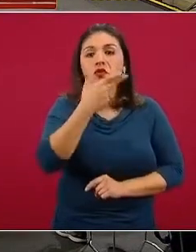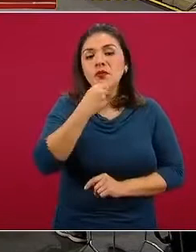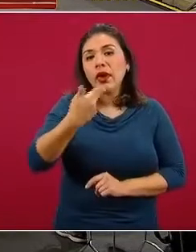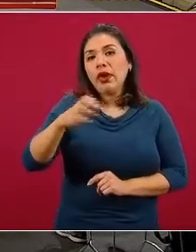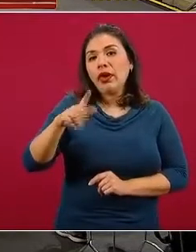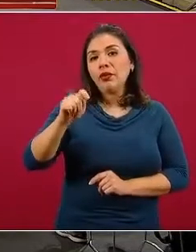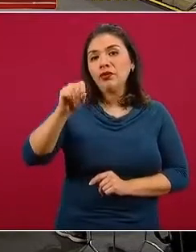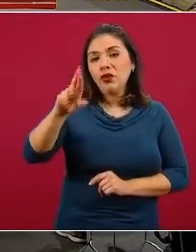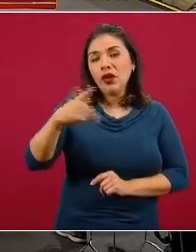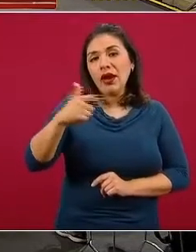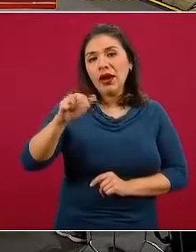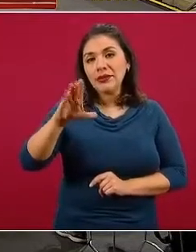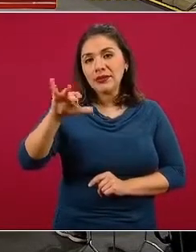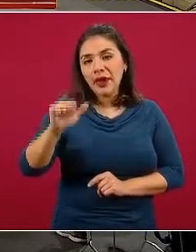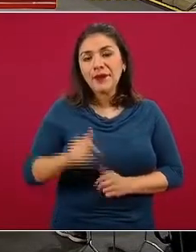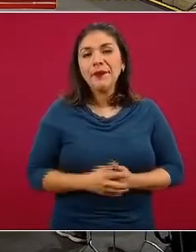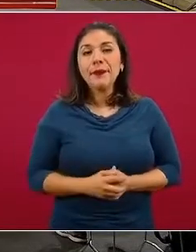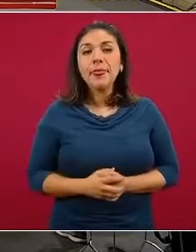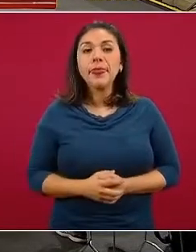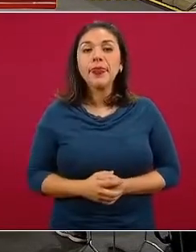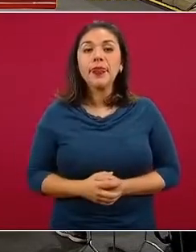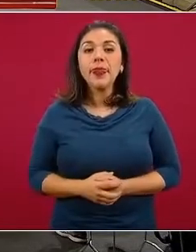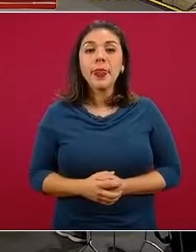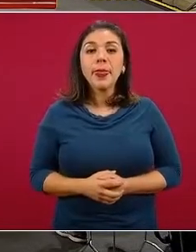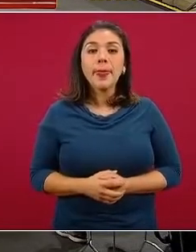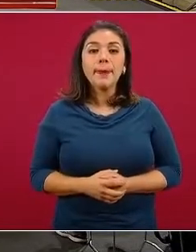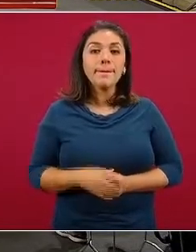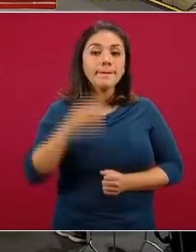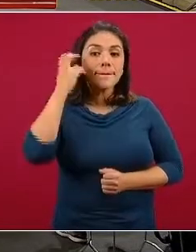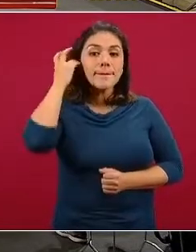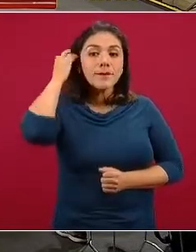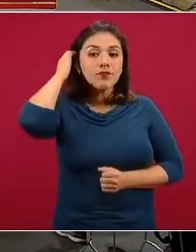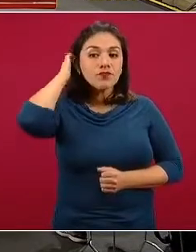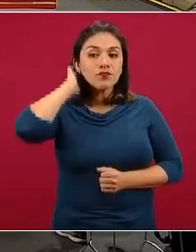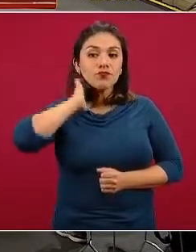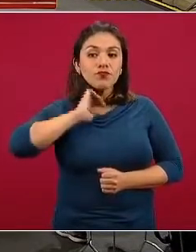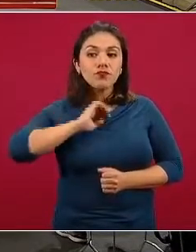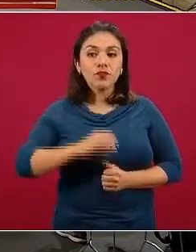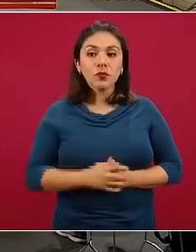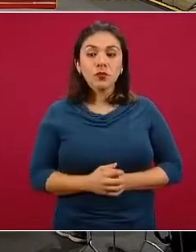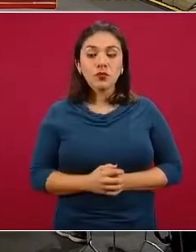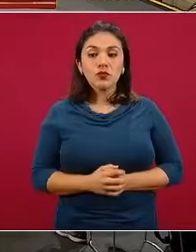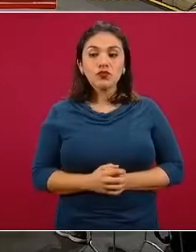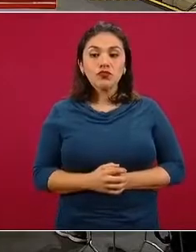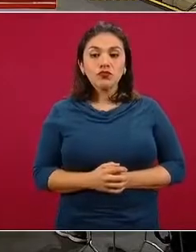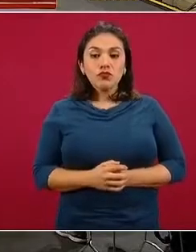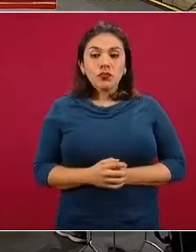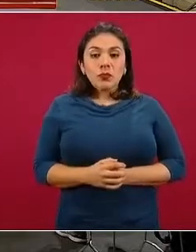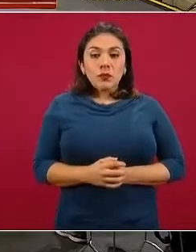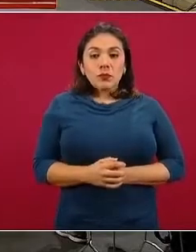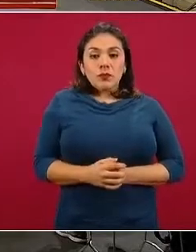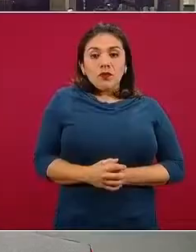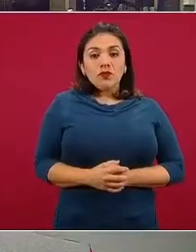García, periódico Cantón, Grupo Basta. Perdón, Grupo Basta, periódico Cantón.